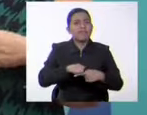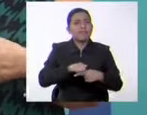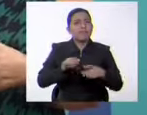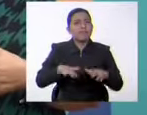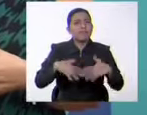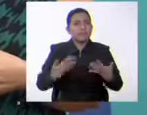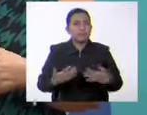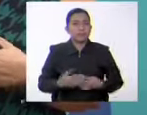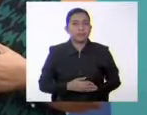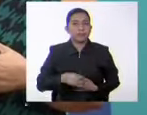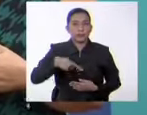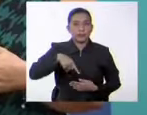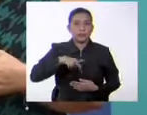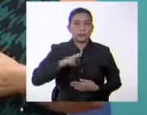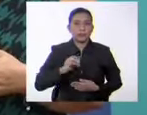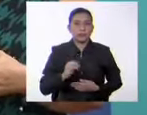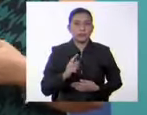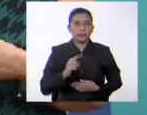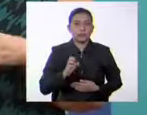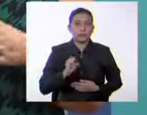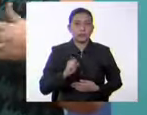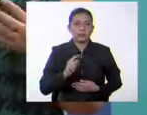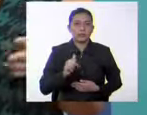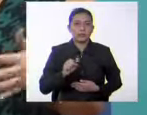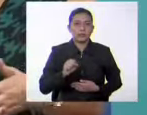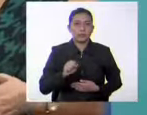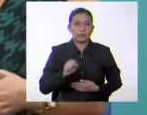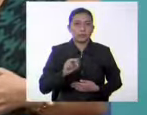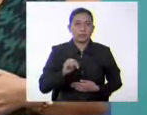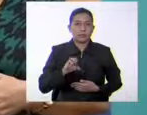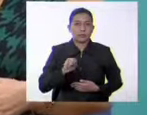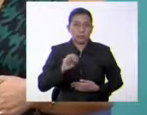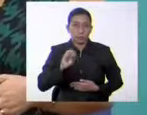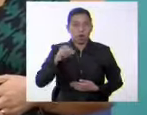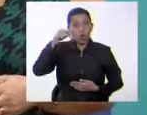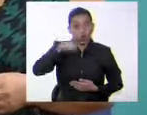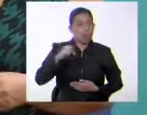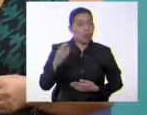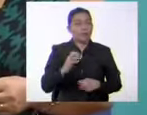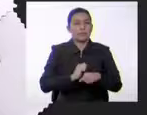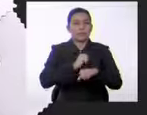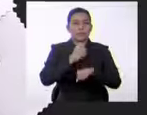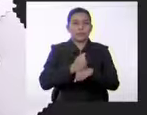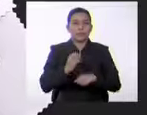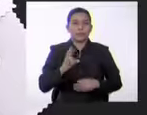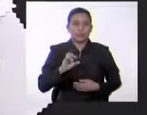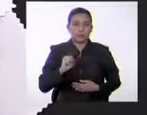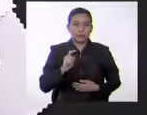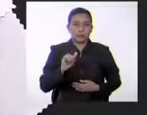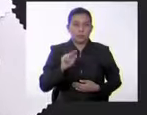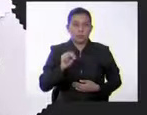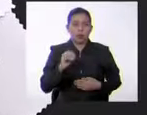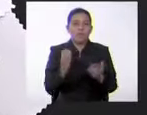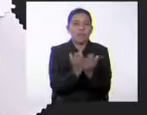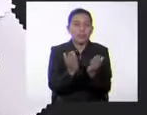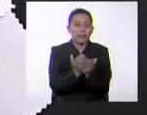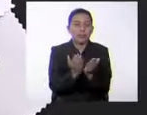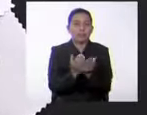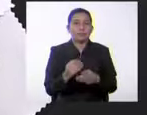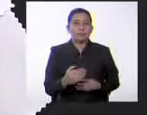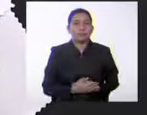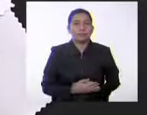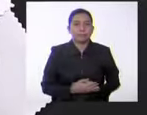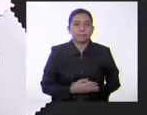el protestantismo, en aquel momento se le llamaba así, hoy cristiano evangélico, ¿verdad? Pero también el hecho de que